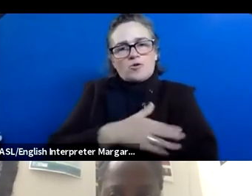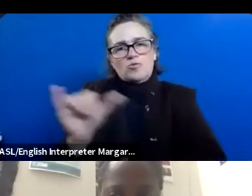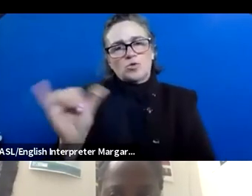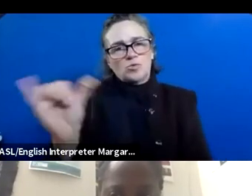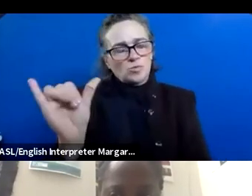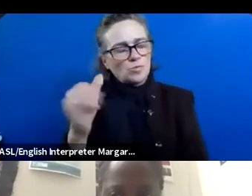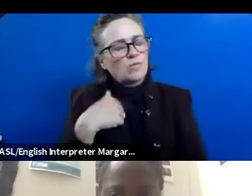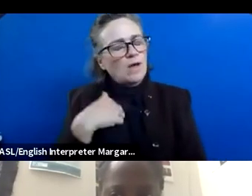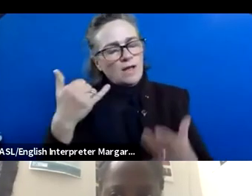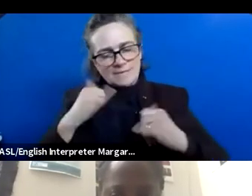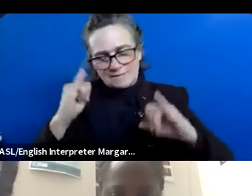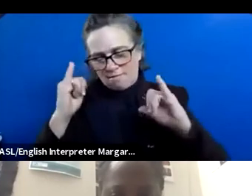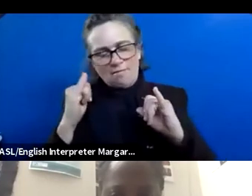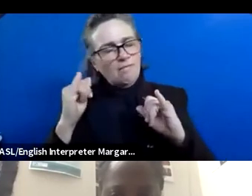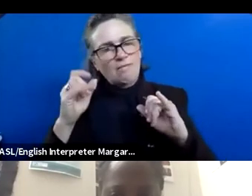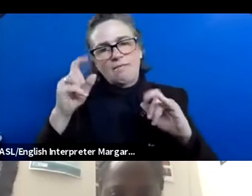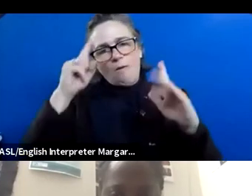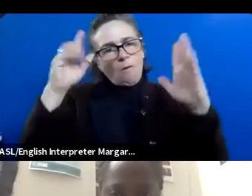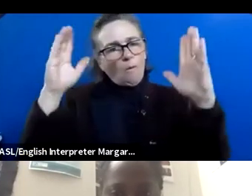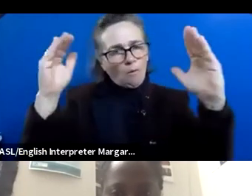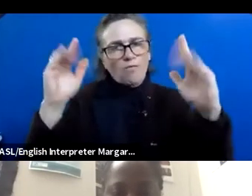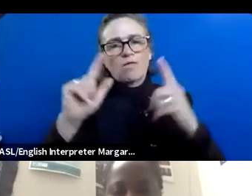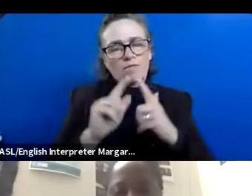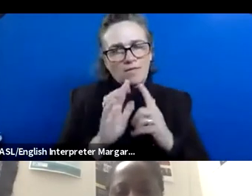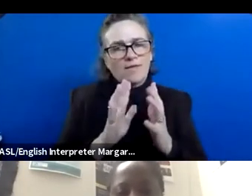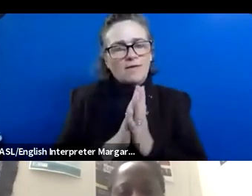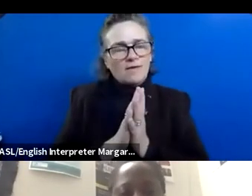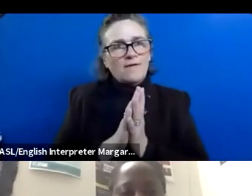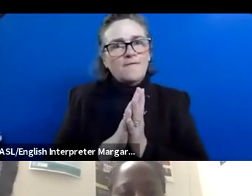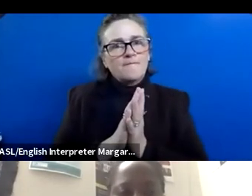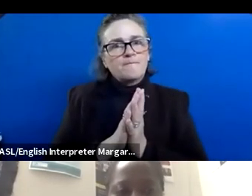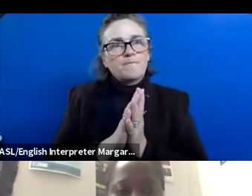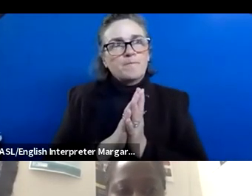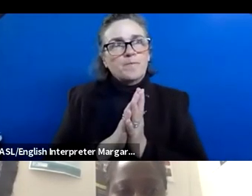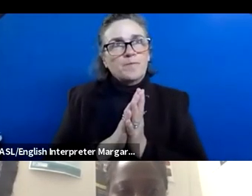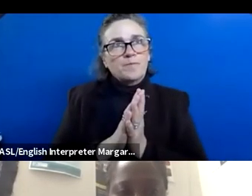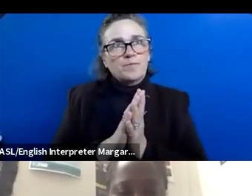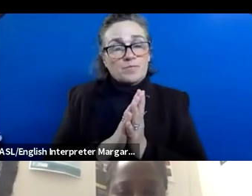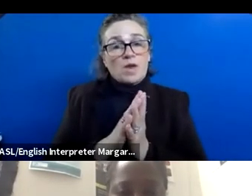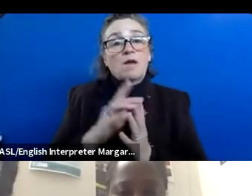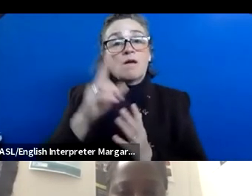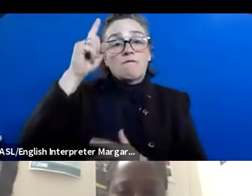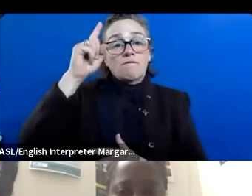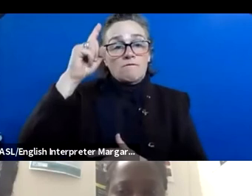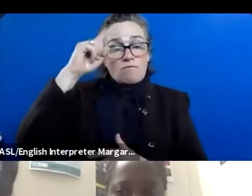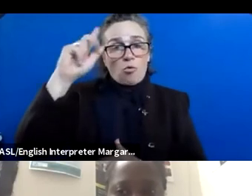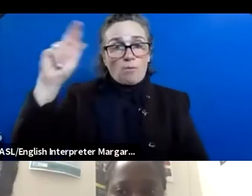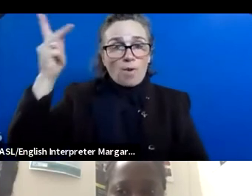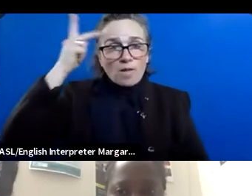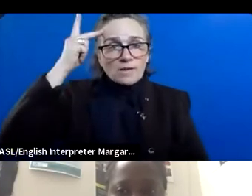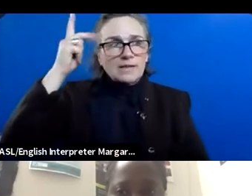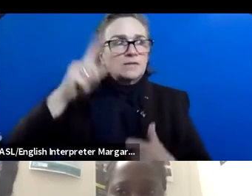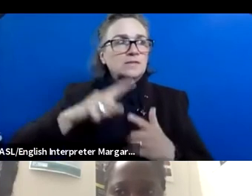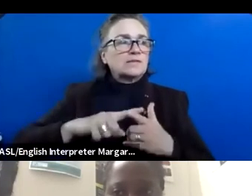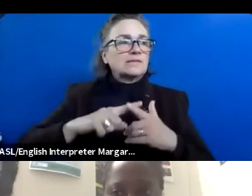términos de política, de justicia ambiental y ecológica va a ser un